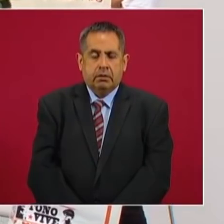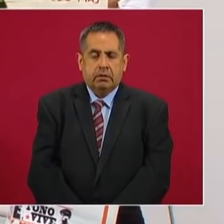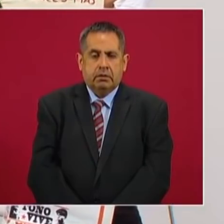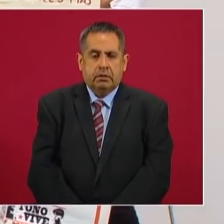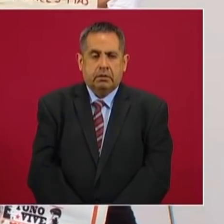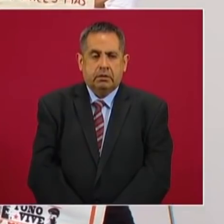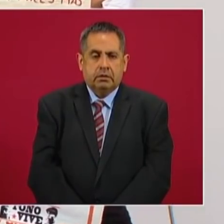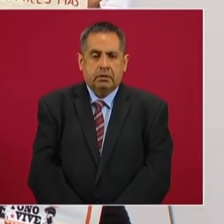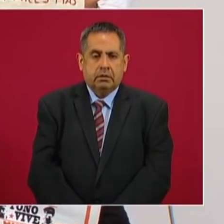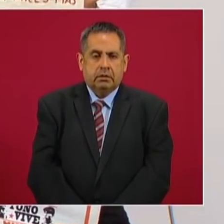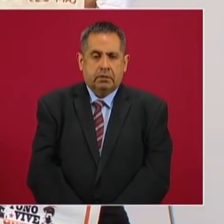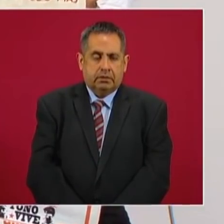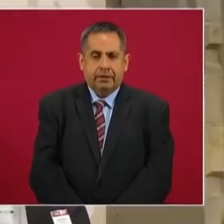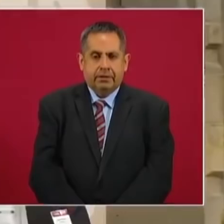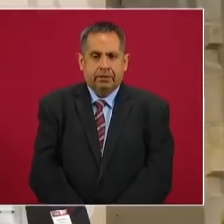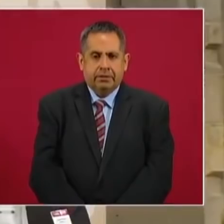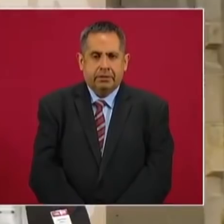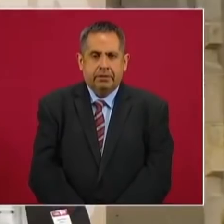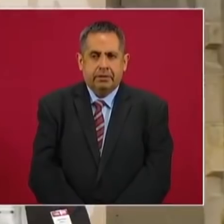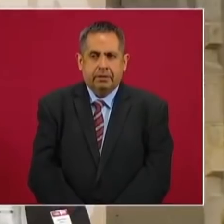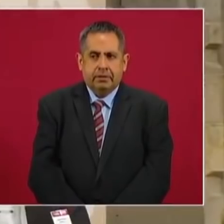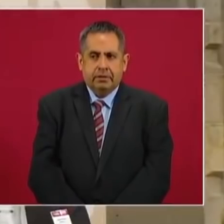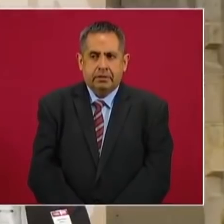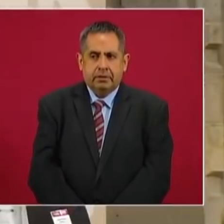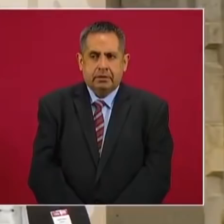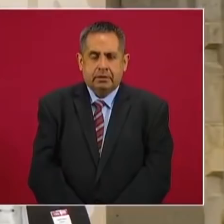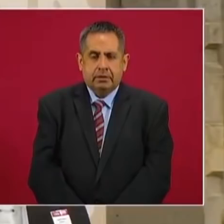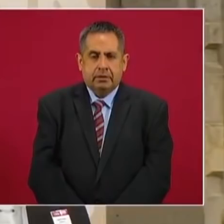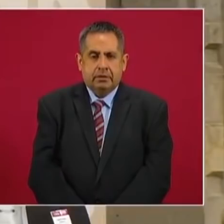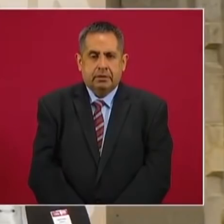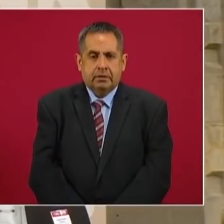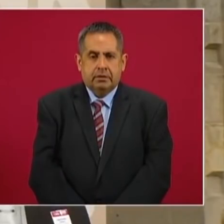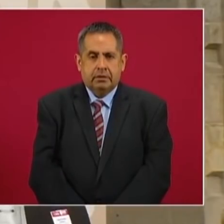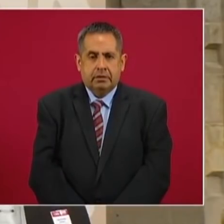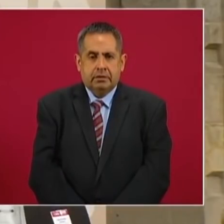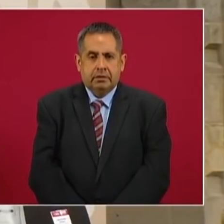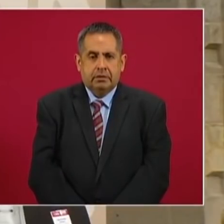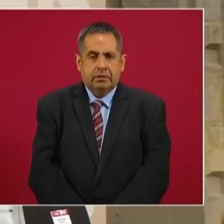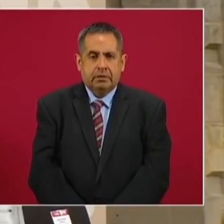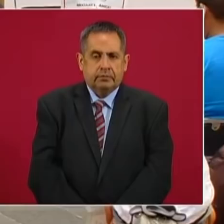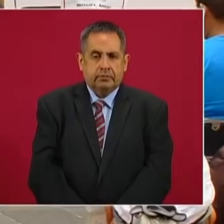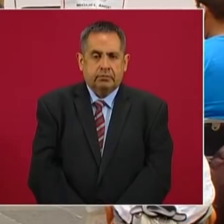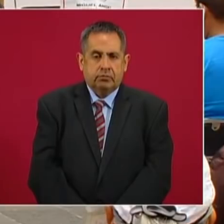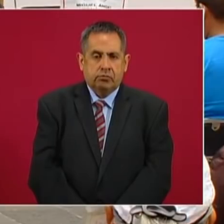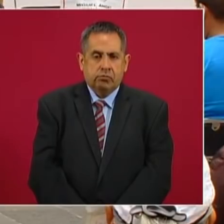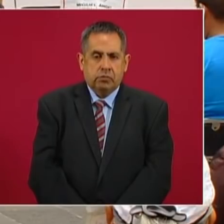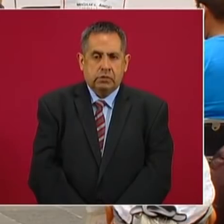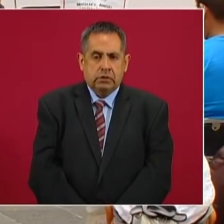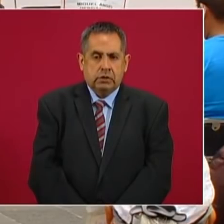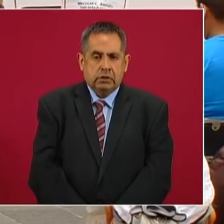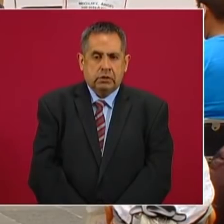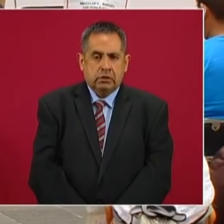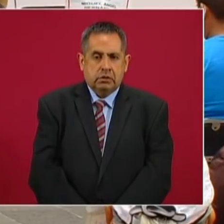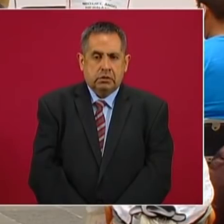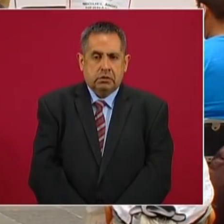las acusaciones formales contra los militares familiares y organizaciones civiles lo señalan de inacción por no impedir que